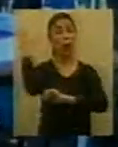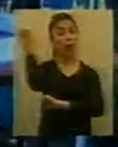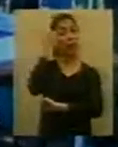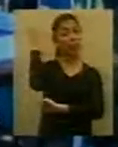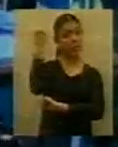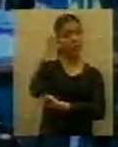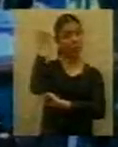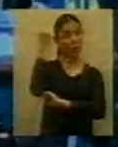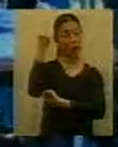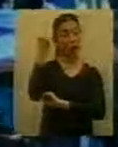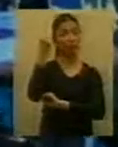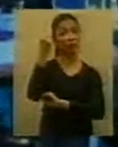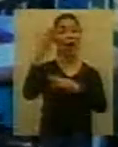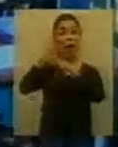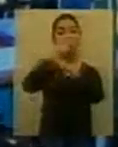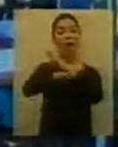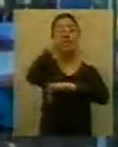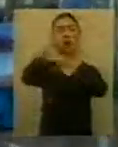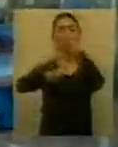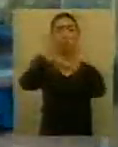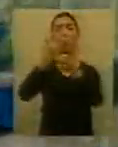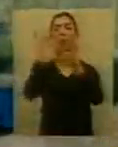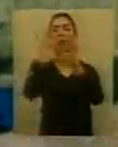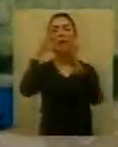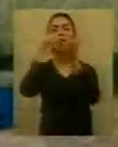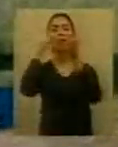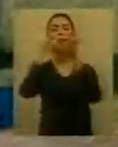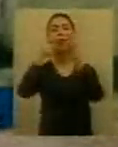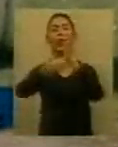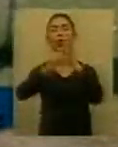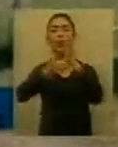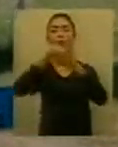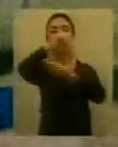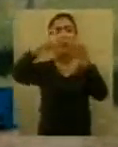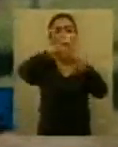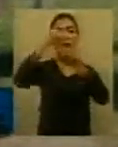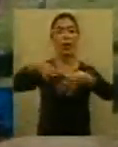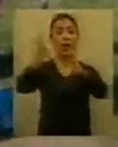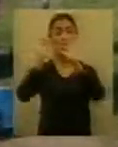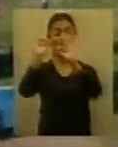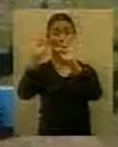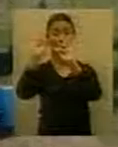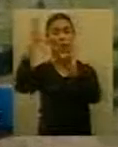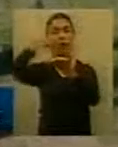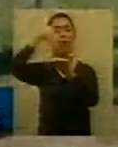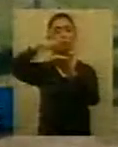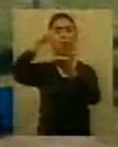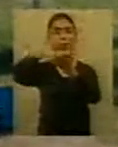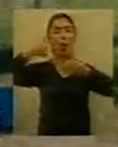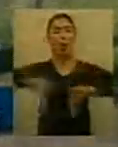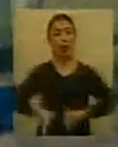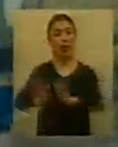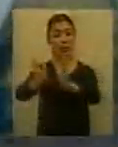que se tienen que acercar los vecinos, fotocopia de DNI de todos los integrantes del grupo familiar, fotocopia de las partidas de nacimiento